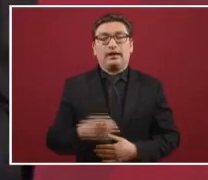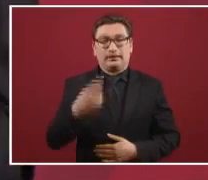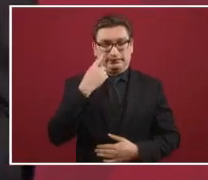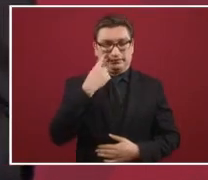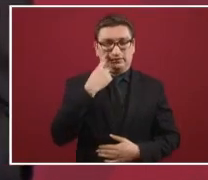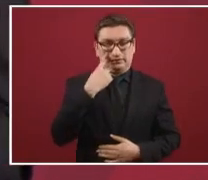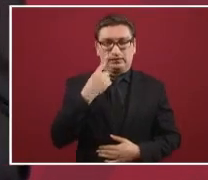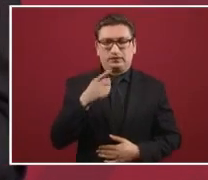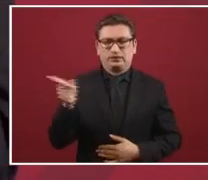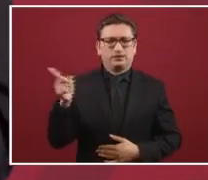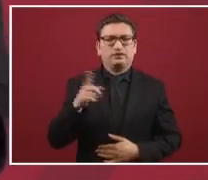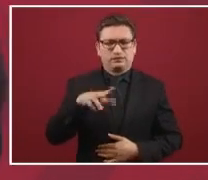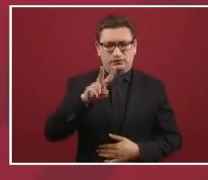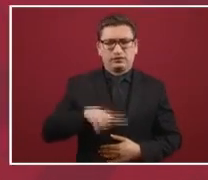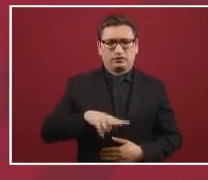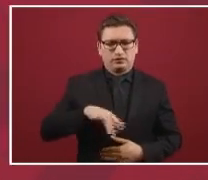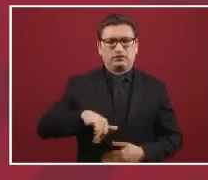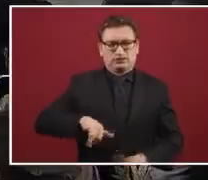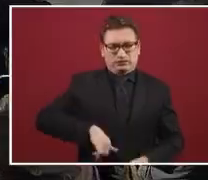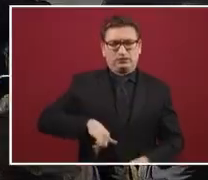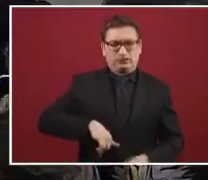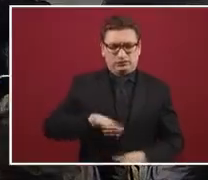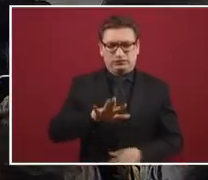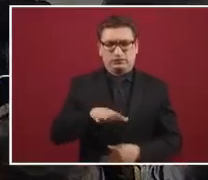miren, no, es que es interesante esto,